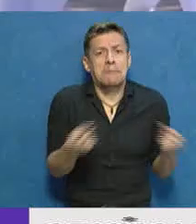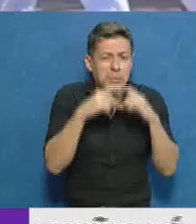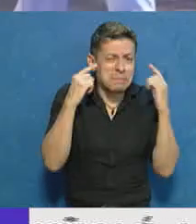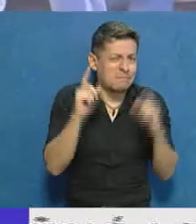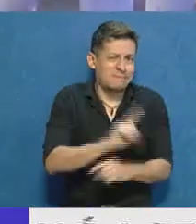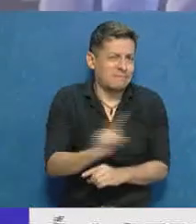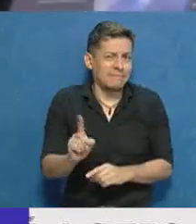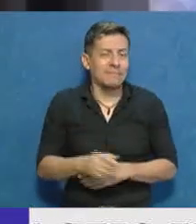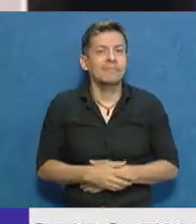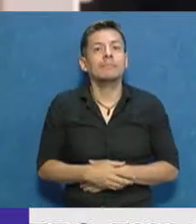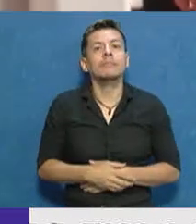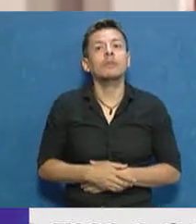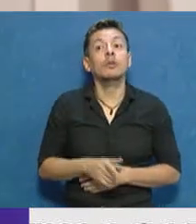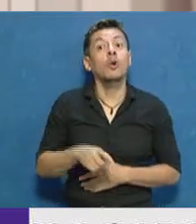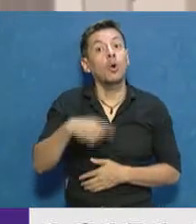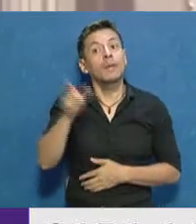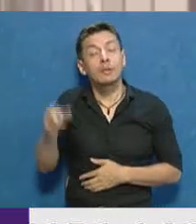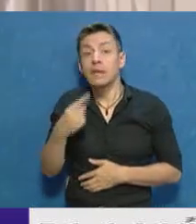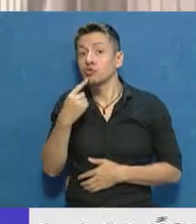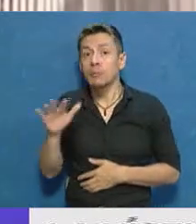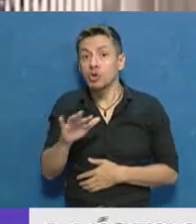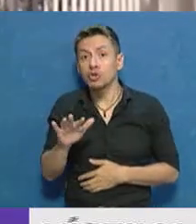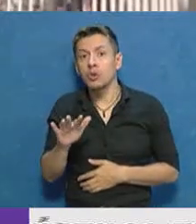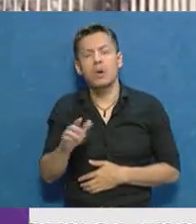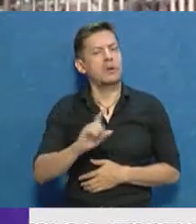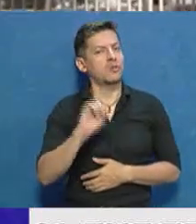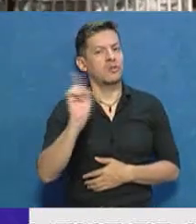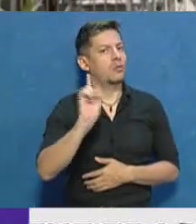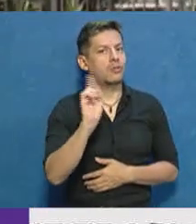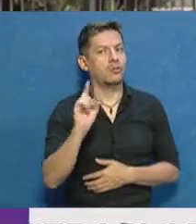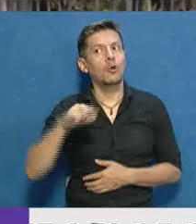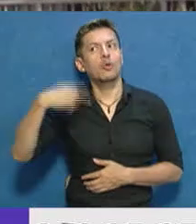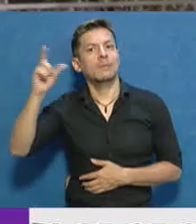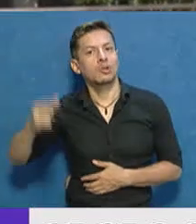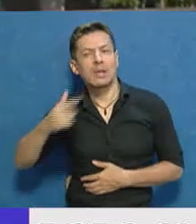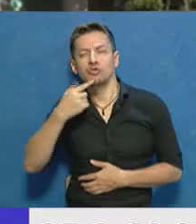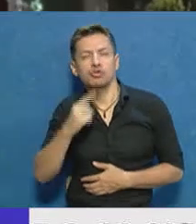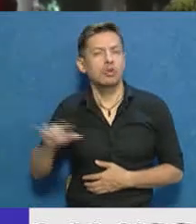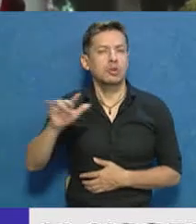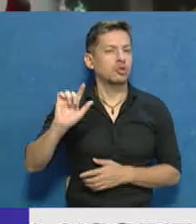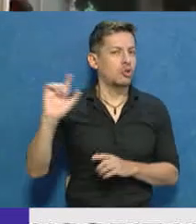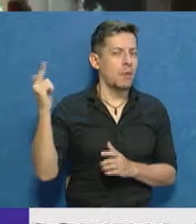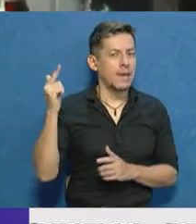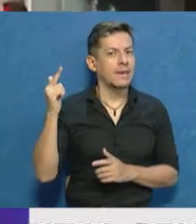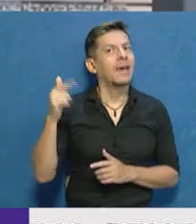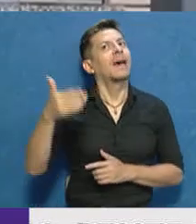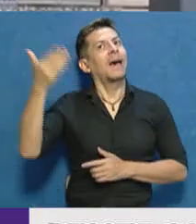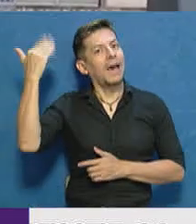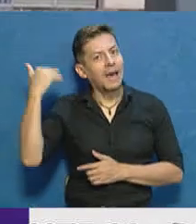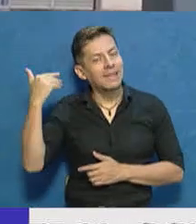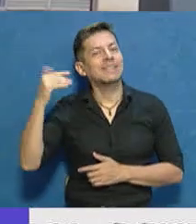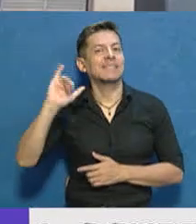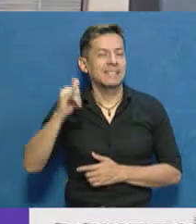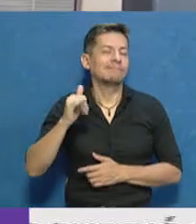barbijo. ¿Hay otro caso sospechoso? No, en este momento no tenemos otro caso sospechoso. Sí, hemos tenido un caso